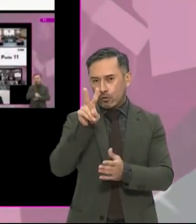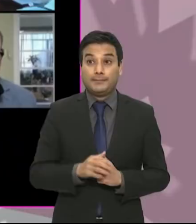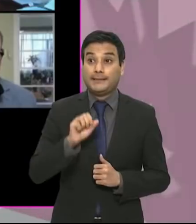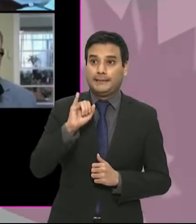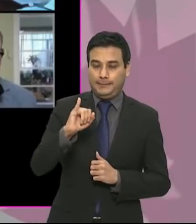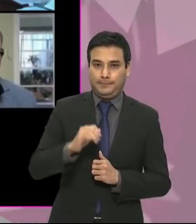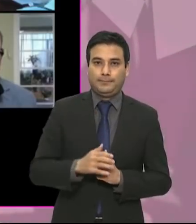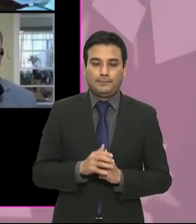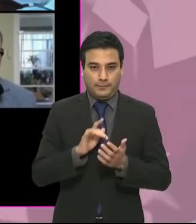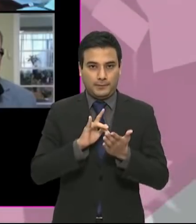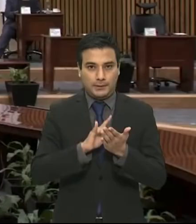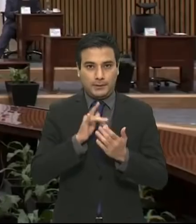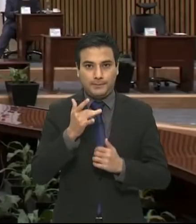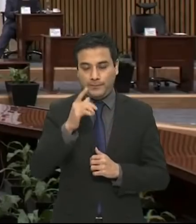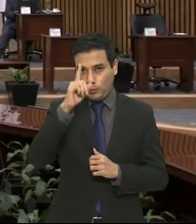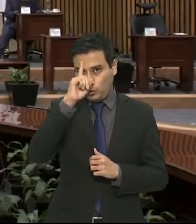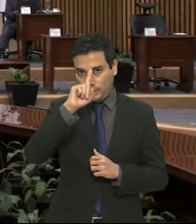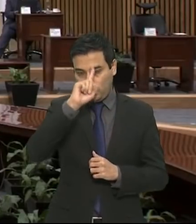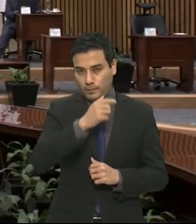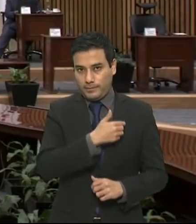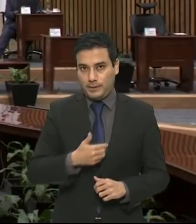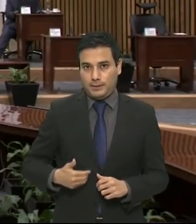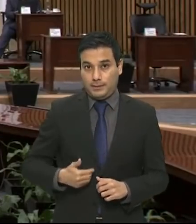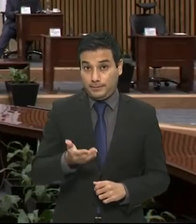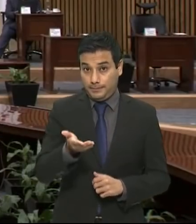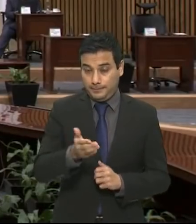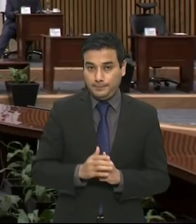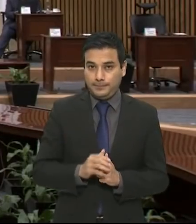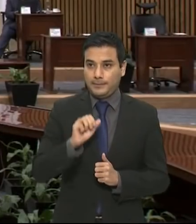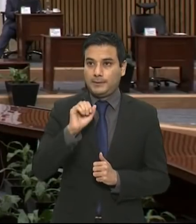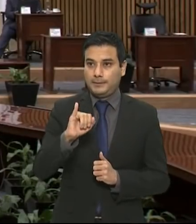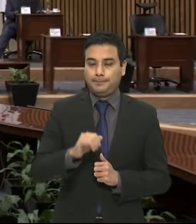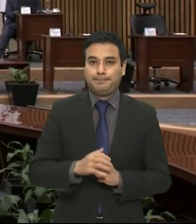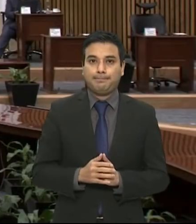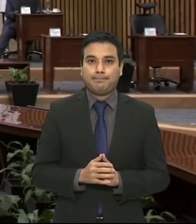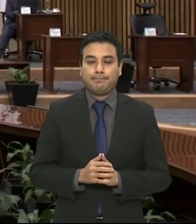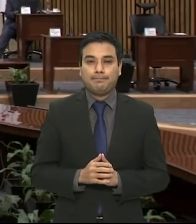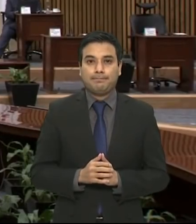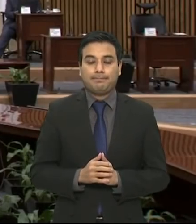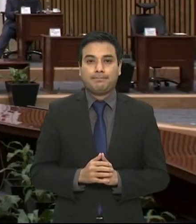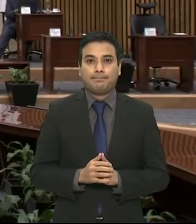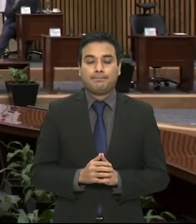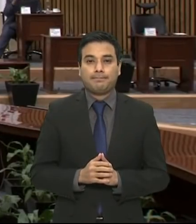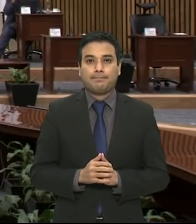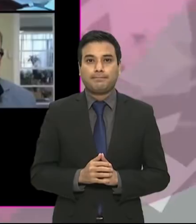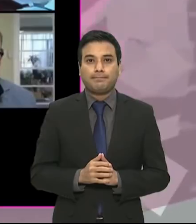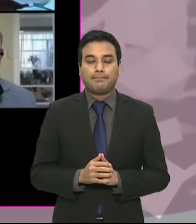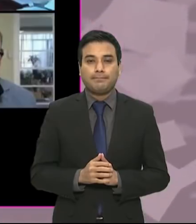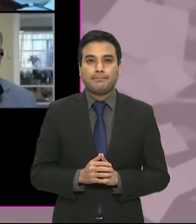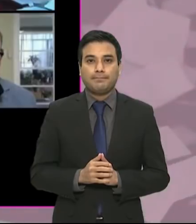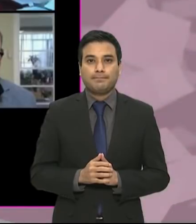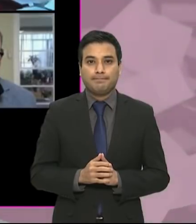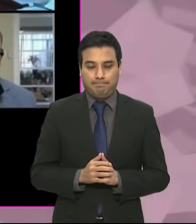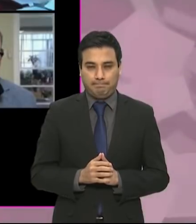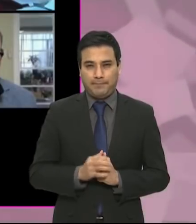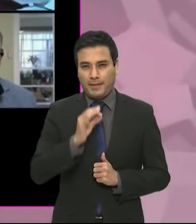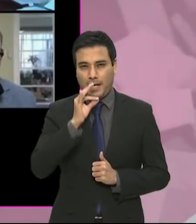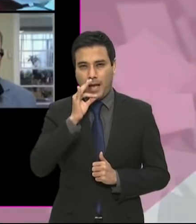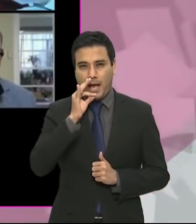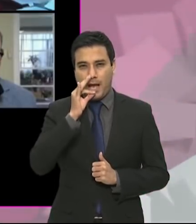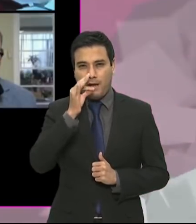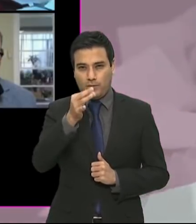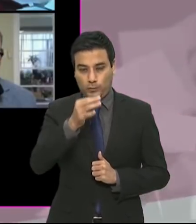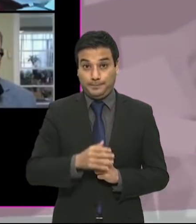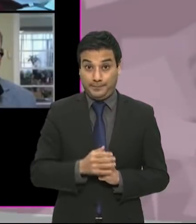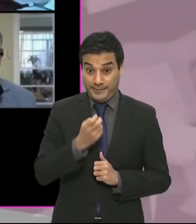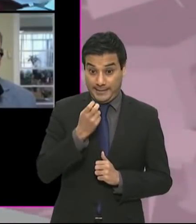Hacienda deberá informar al INE a más tardar el 31 de enero próximo su decisión, toda vez que es necesario continuar con el